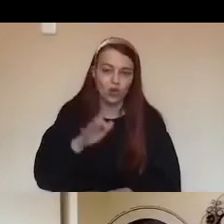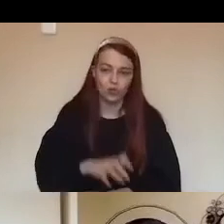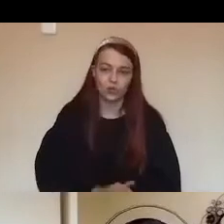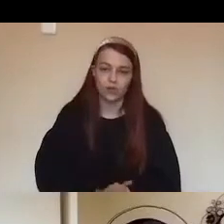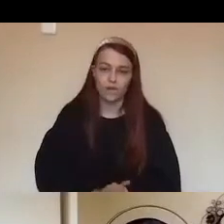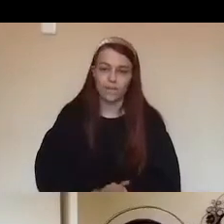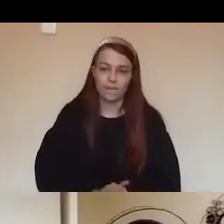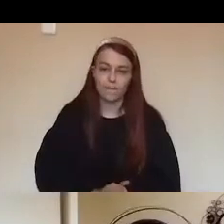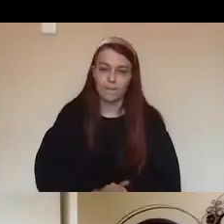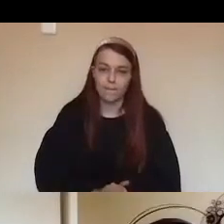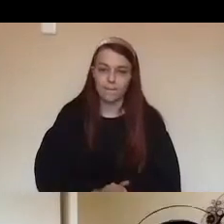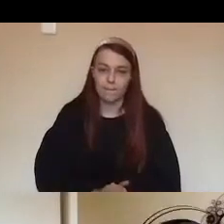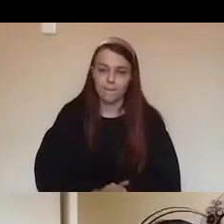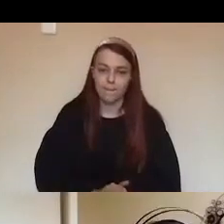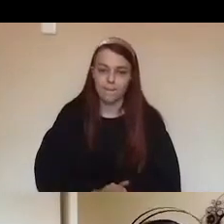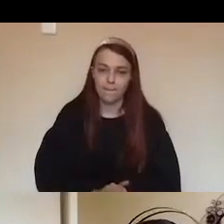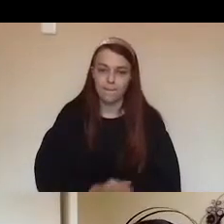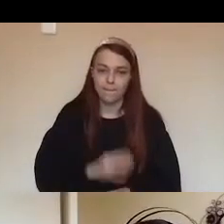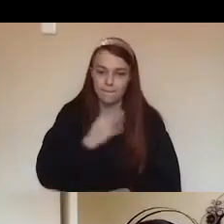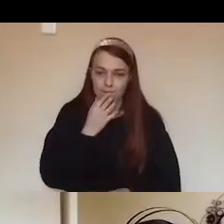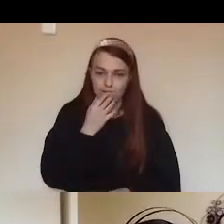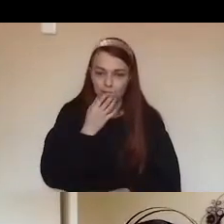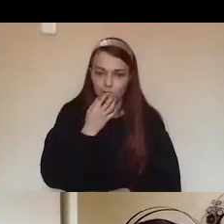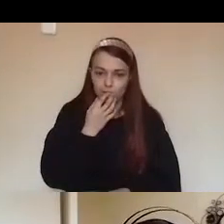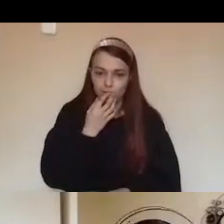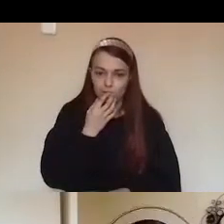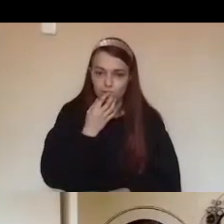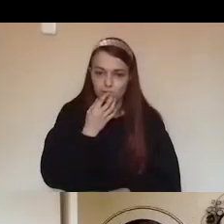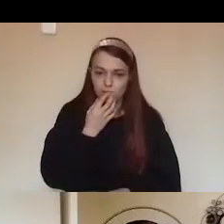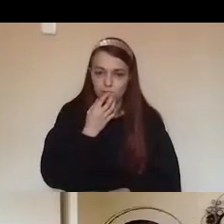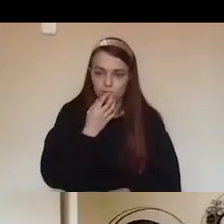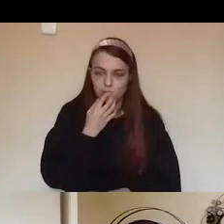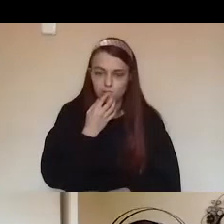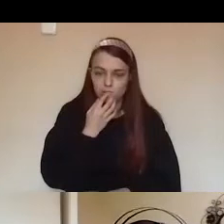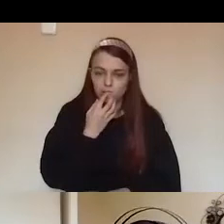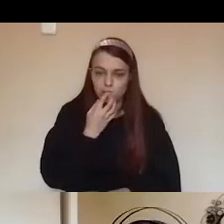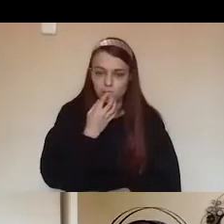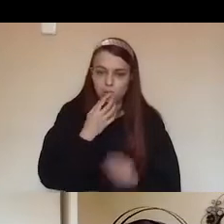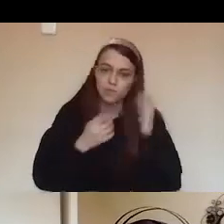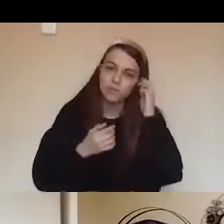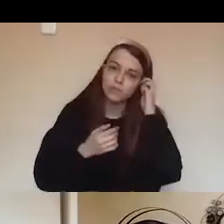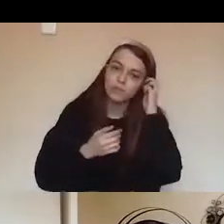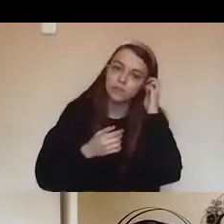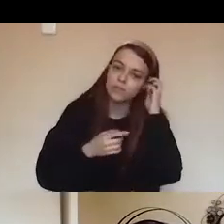Pero ¿cómo llegamos? ¿Cómo hacemos esto? ¿Cómo conectamos también con nuestro quehacer?